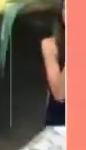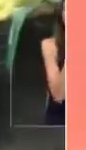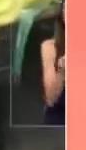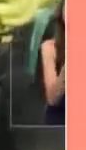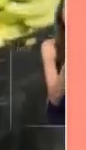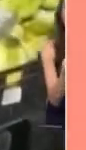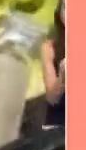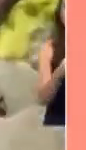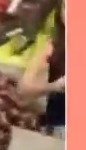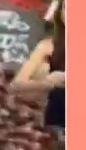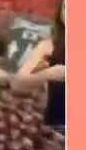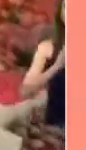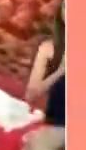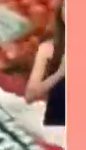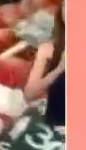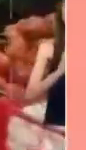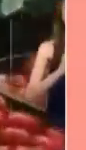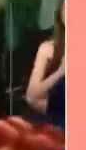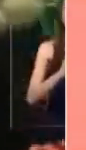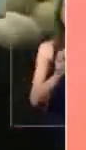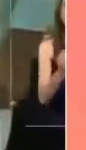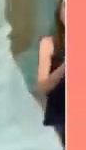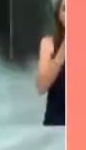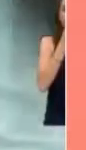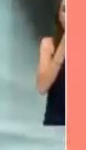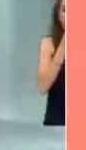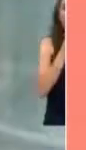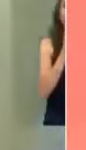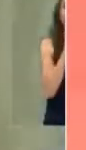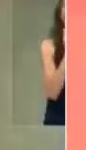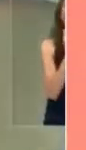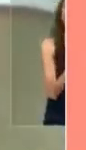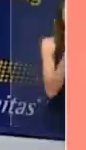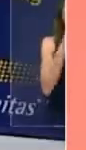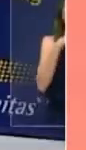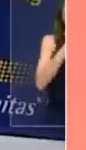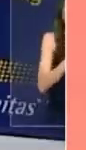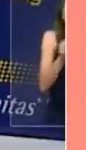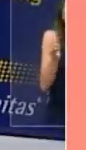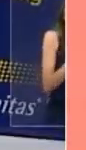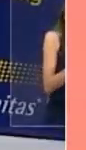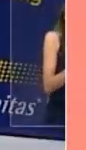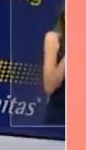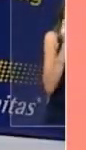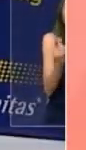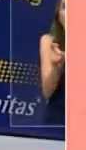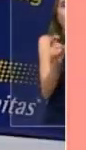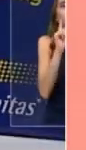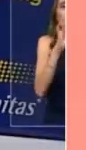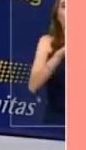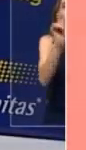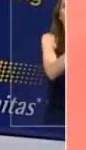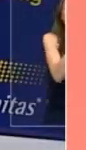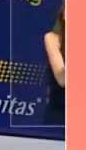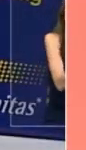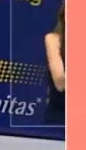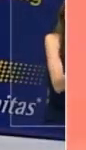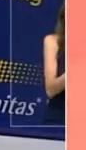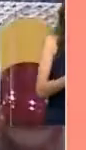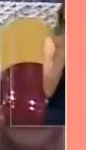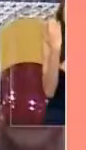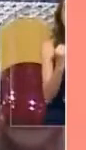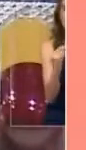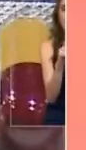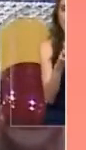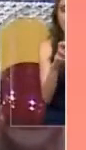cometiendo un delito más grave que un delito de tráfico de droga, con penas que pueden llegar hasta los 15 años de cárcel si es sorprendido con una